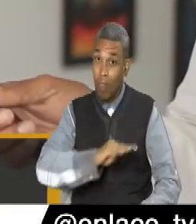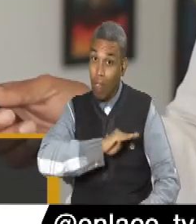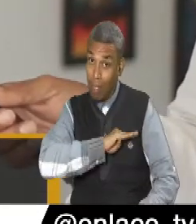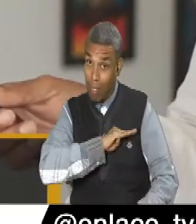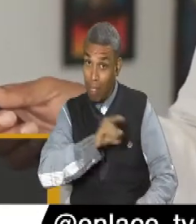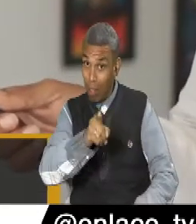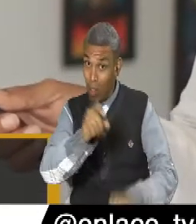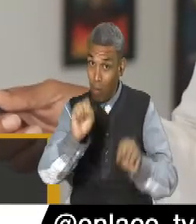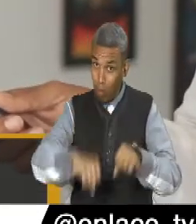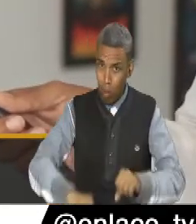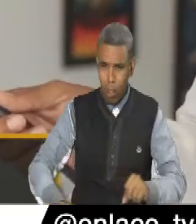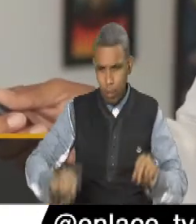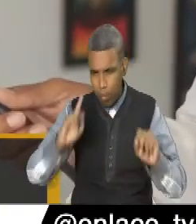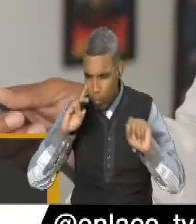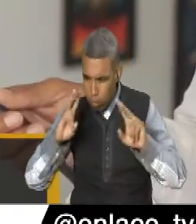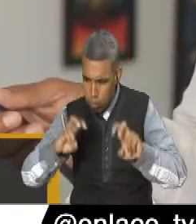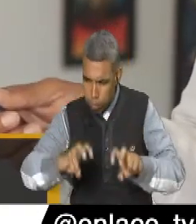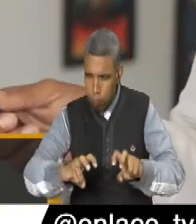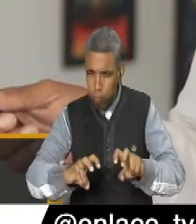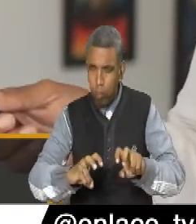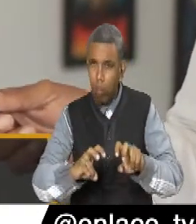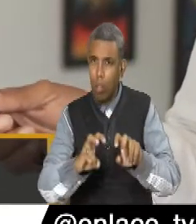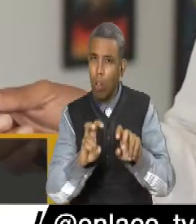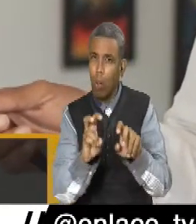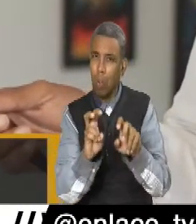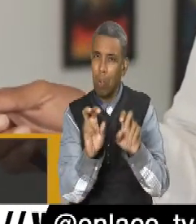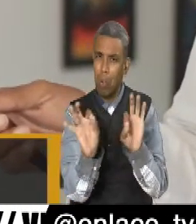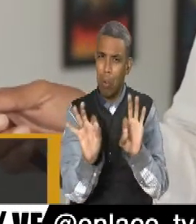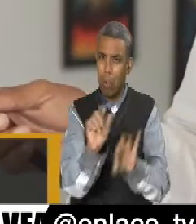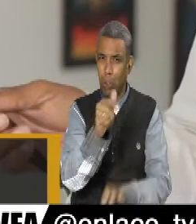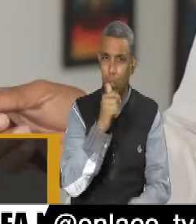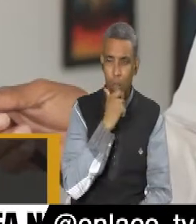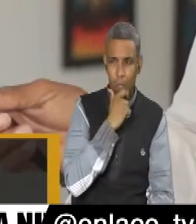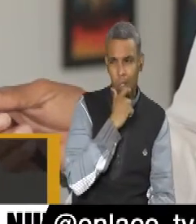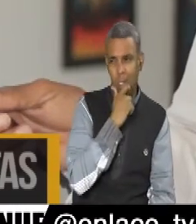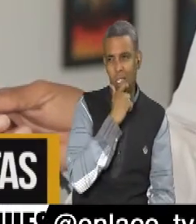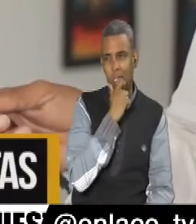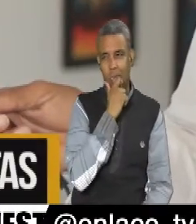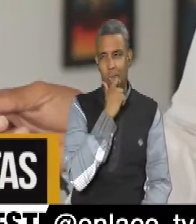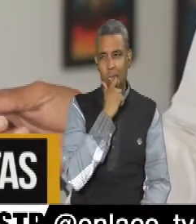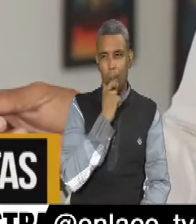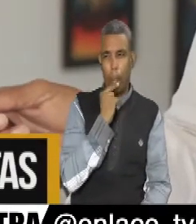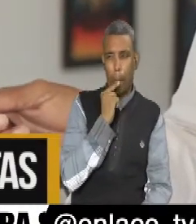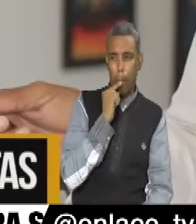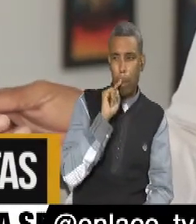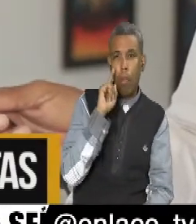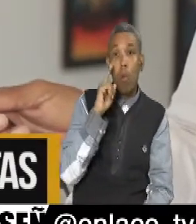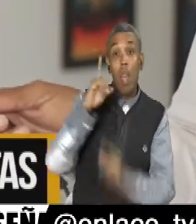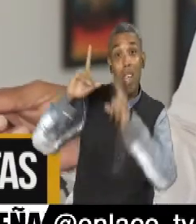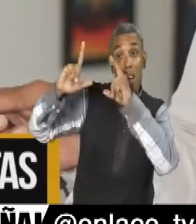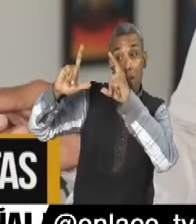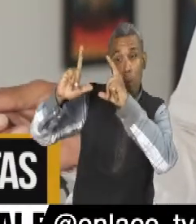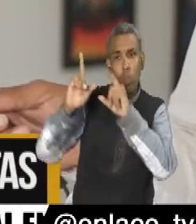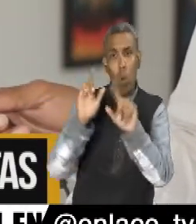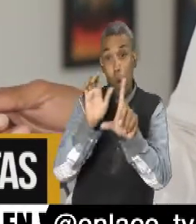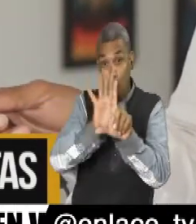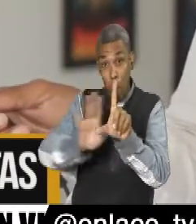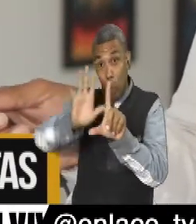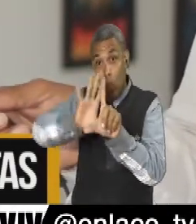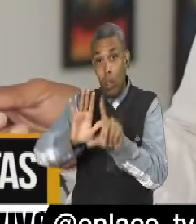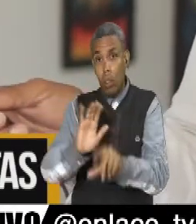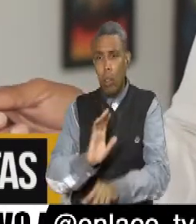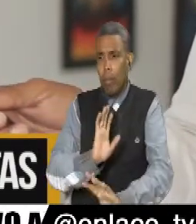tienen de pronto una sospecha, hay que buscar cómo argumentar con una fotografía, con un video, pero no nos podemos